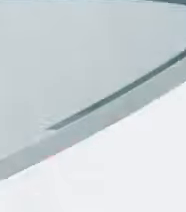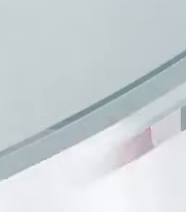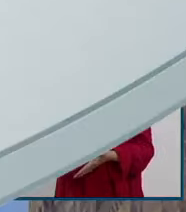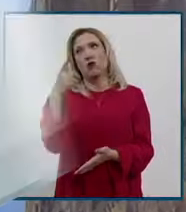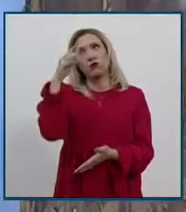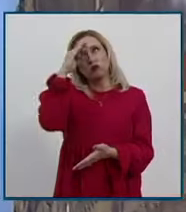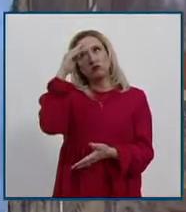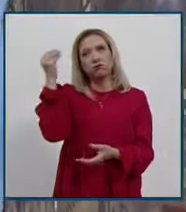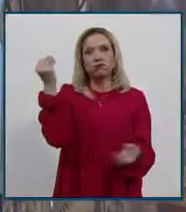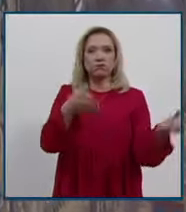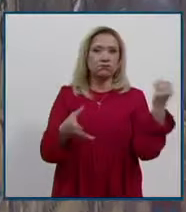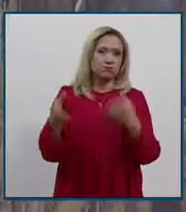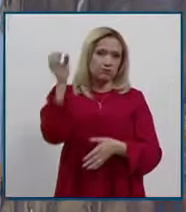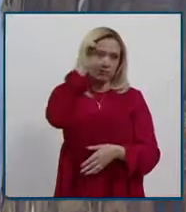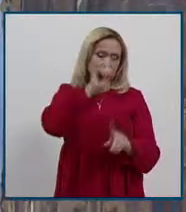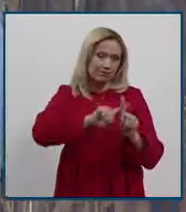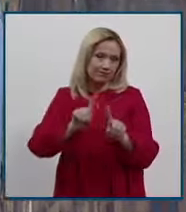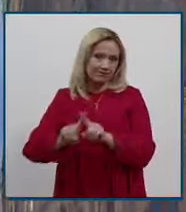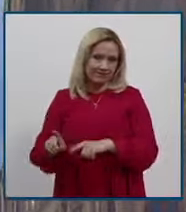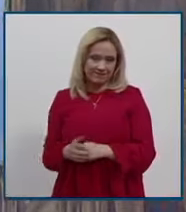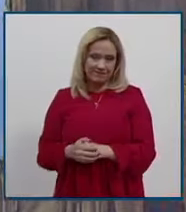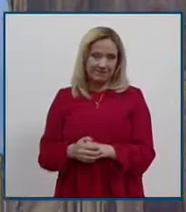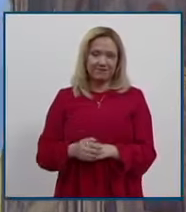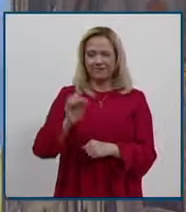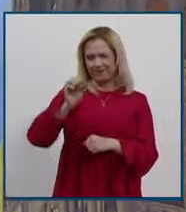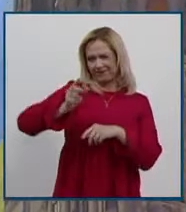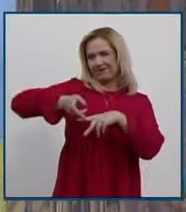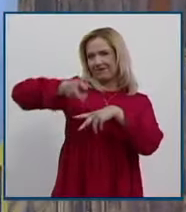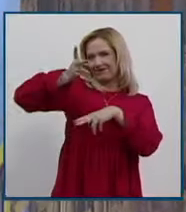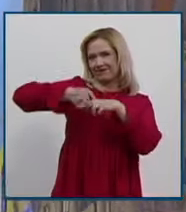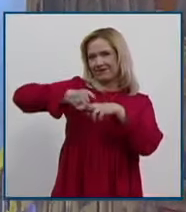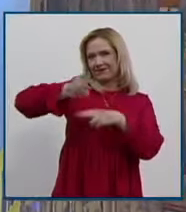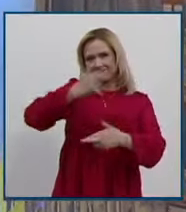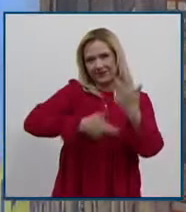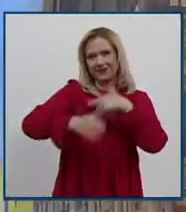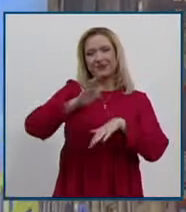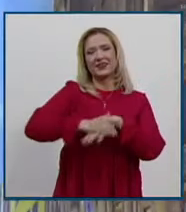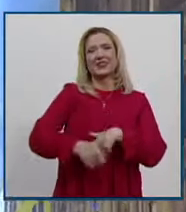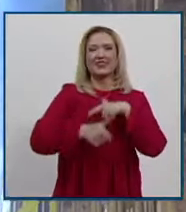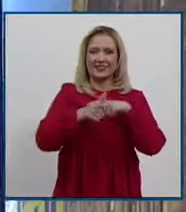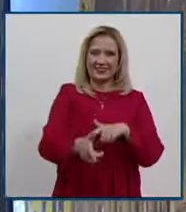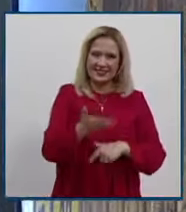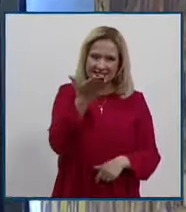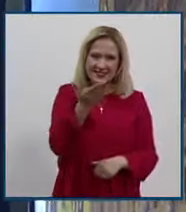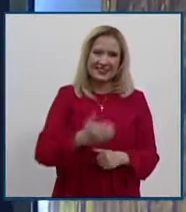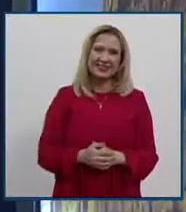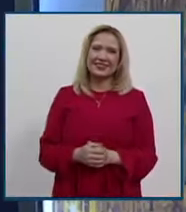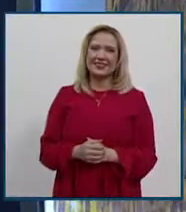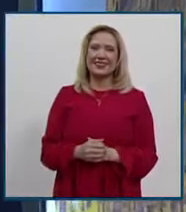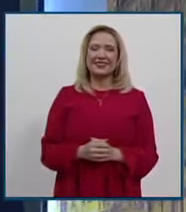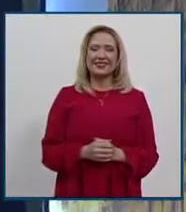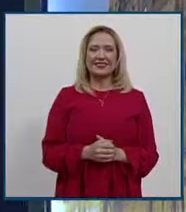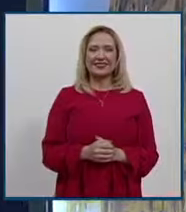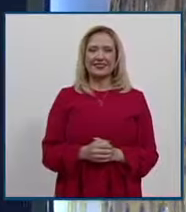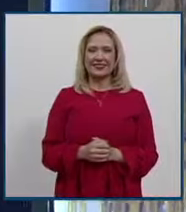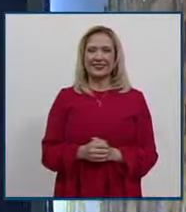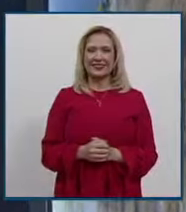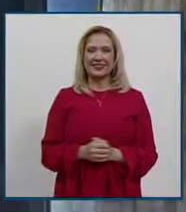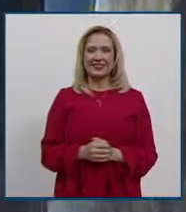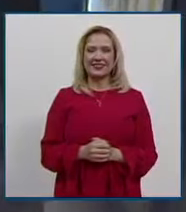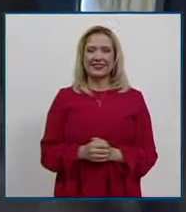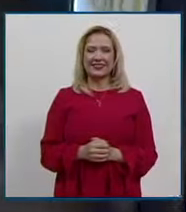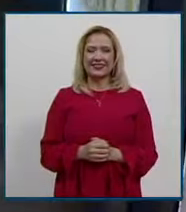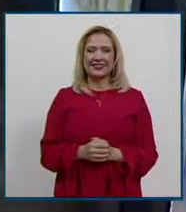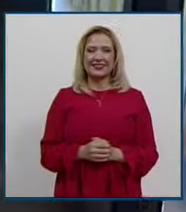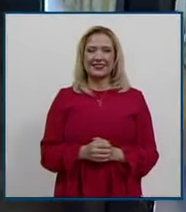aisladas es momento de un corte No se vaya continuamos con más